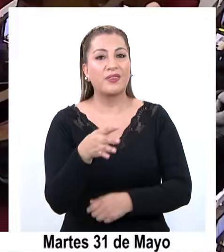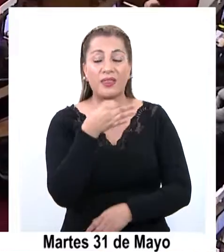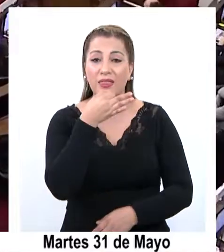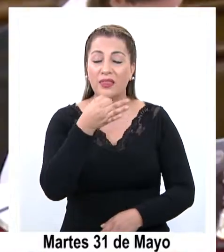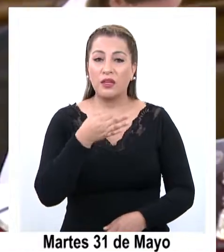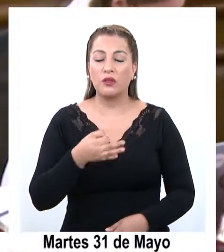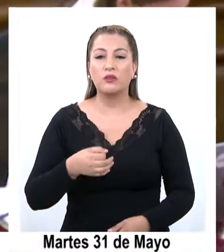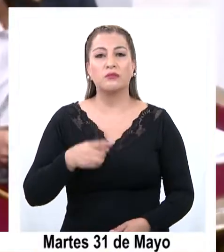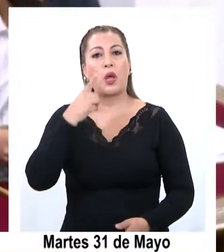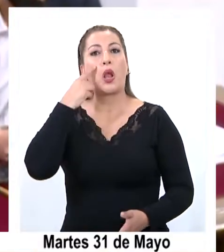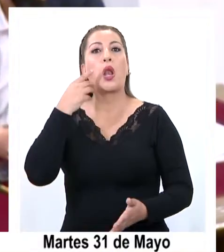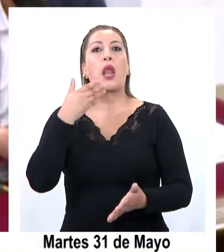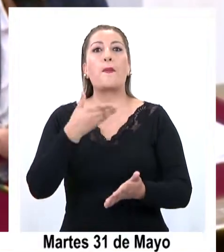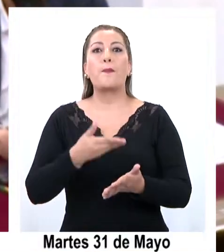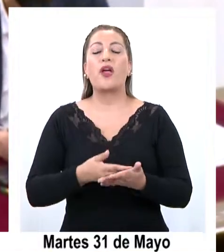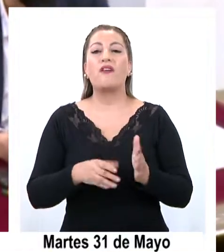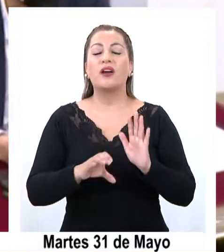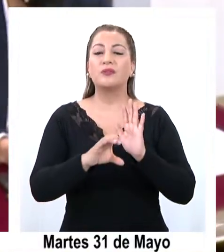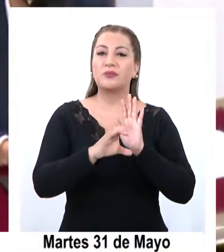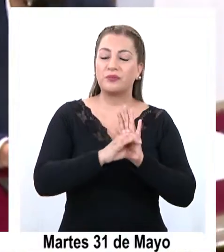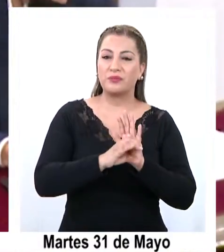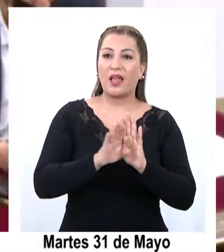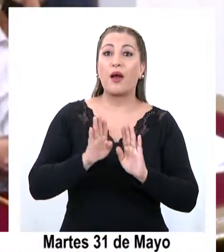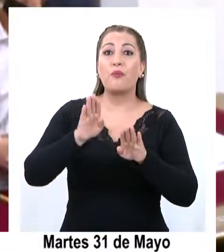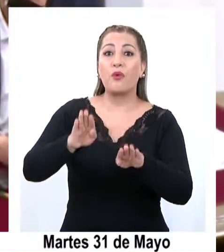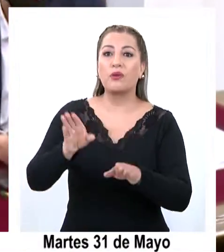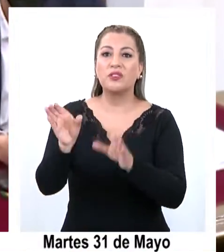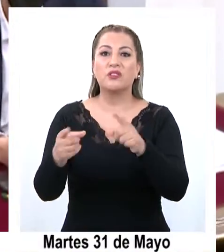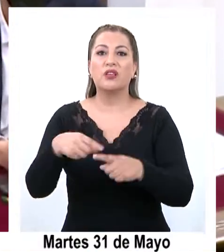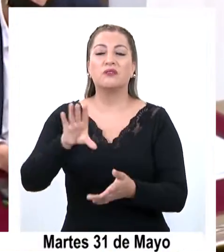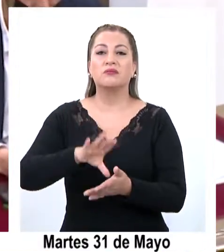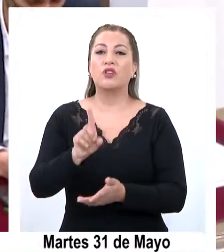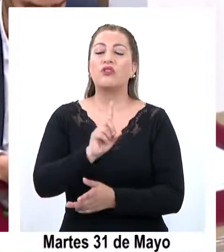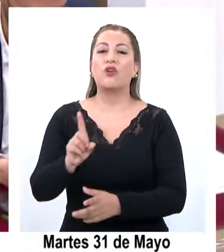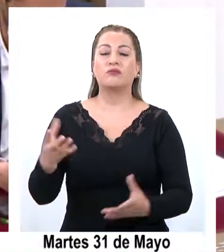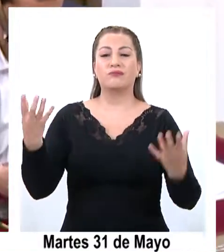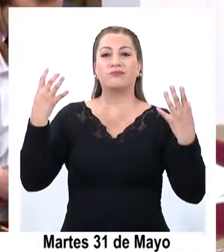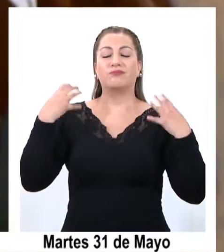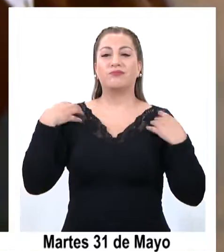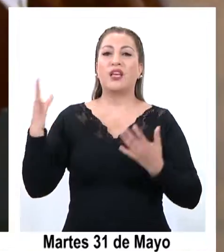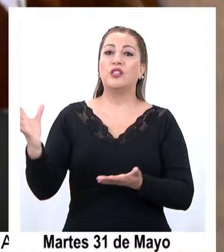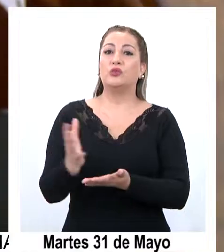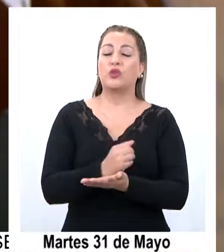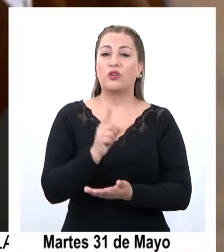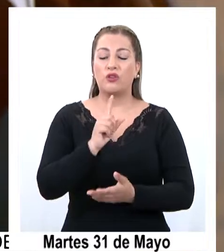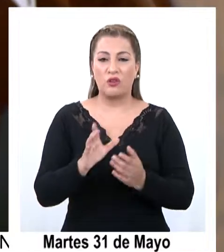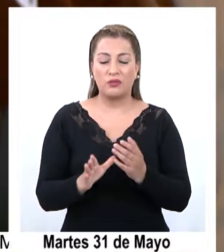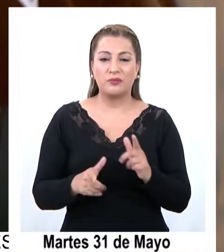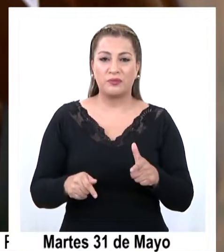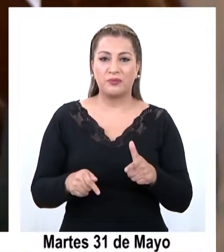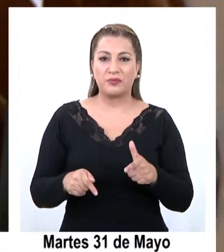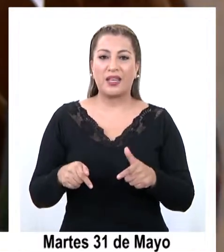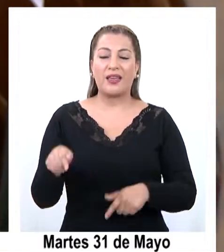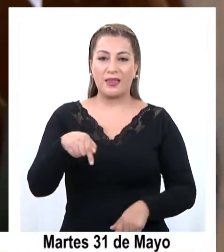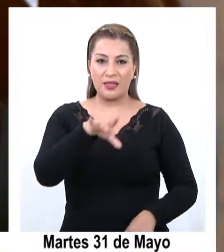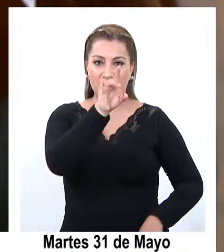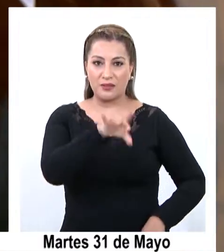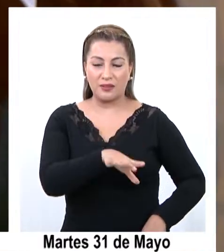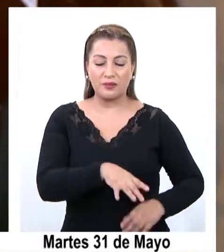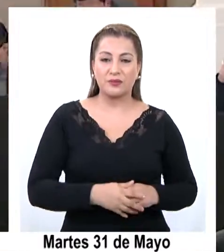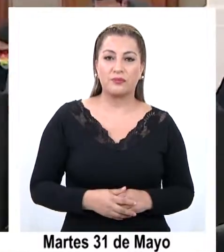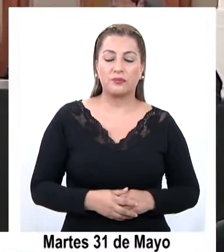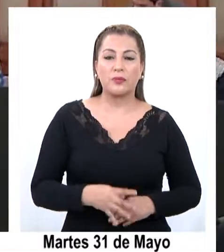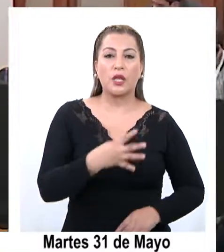afirmando que el borrador es una propuesta promigrante que no se hace cargo de los ingresos irregulares a territorio nacional.